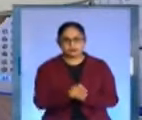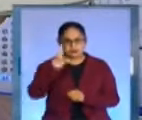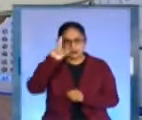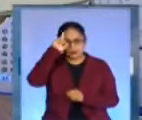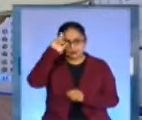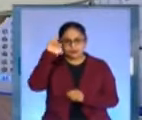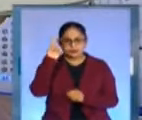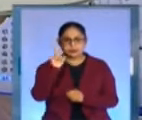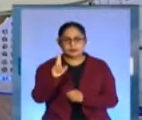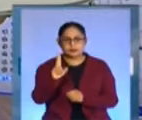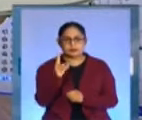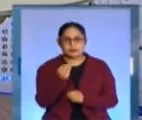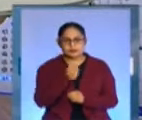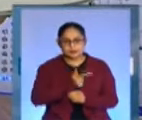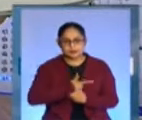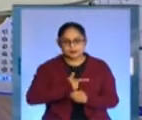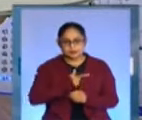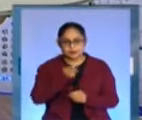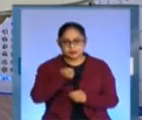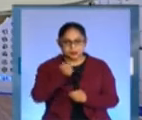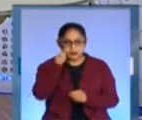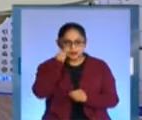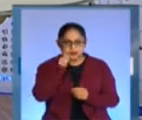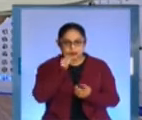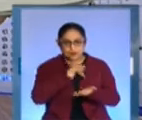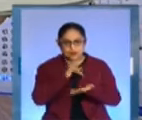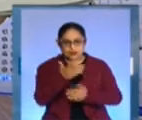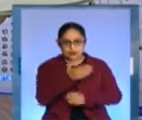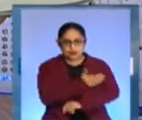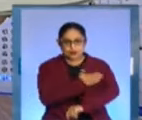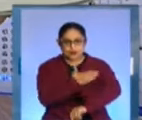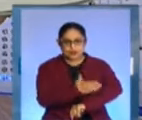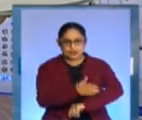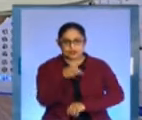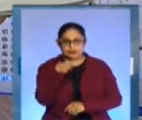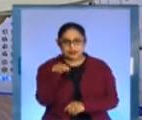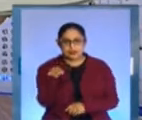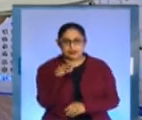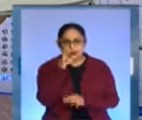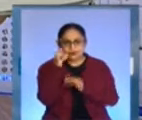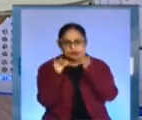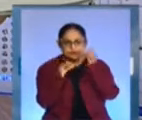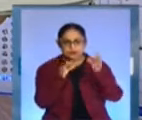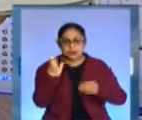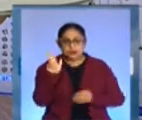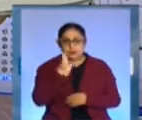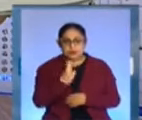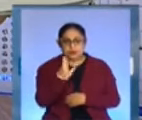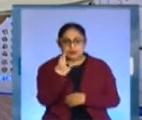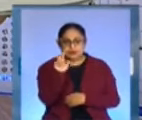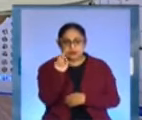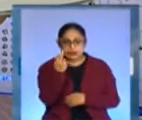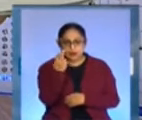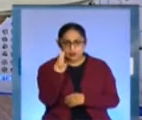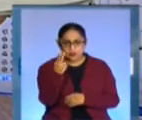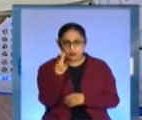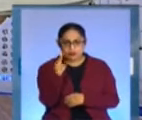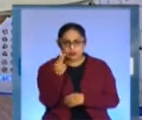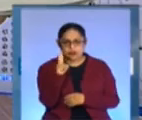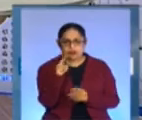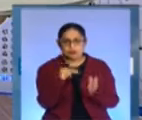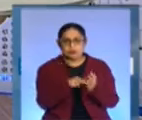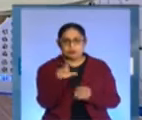Hola, ¿qué tal? Les saludo con el gusto de siempre. Gracias por acompañarnos en SM Noticias, hoy martes 30 de noviembre